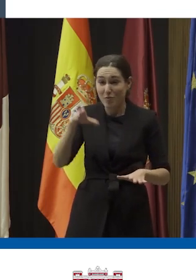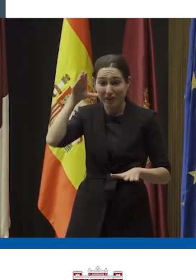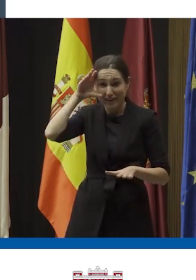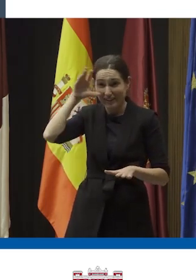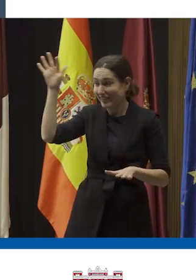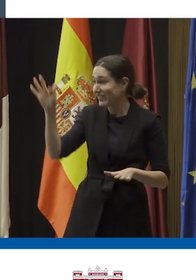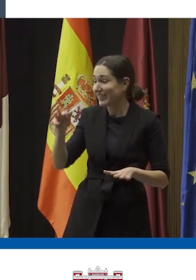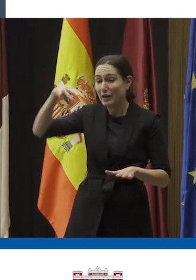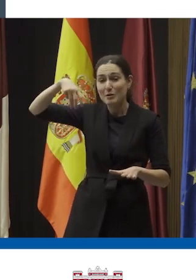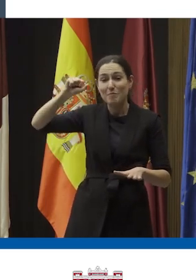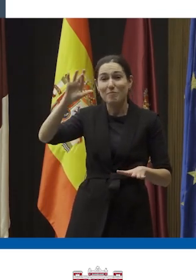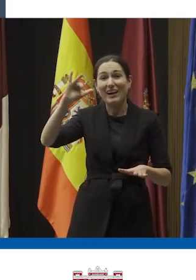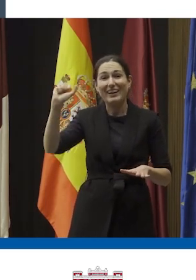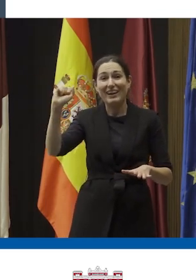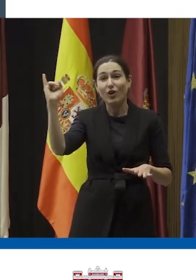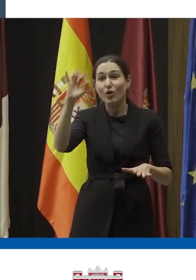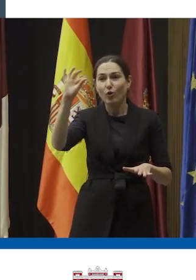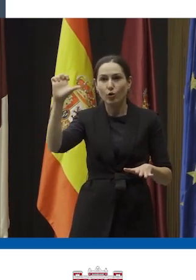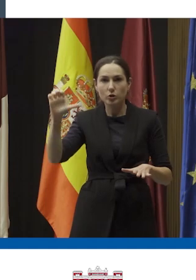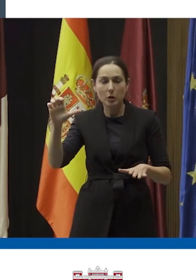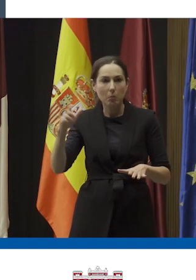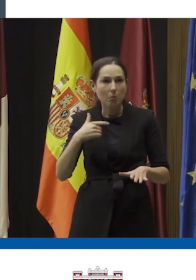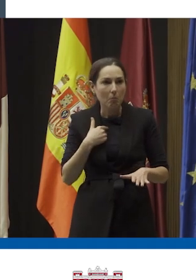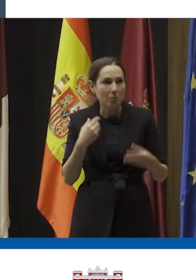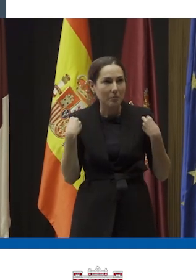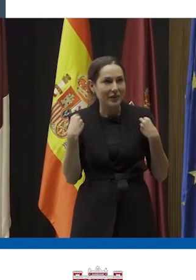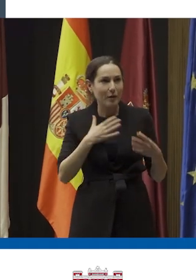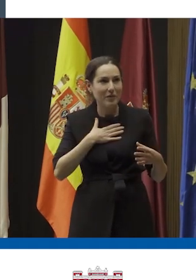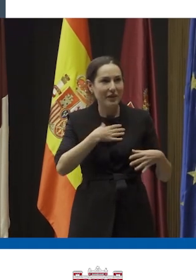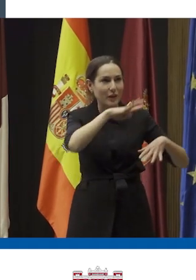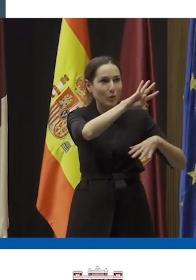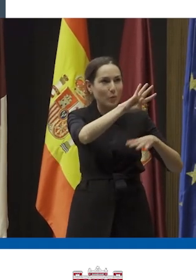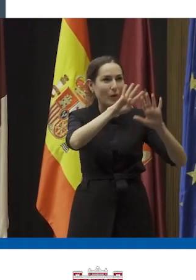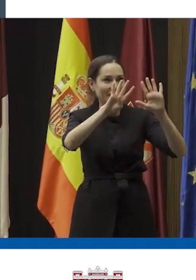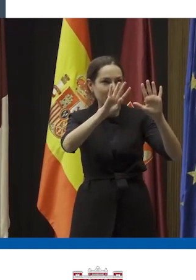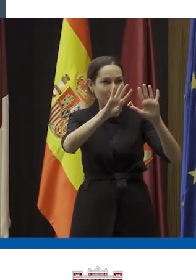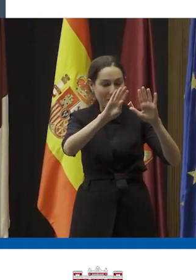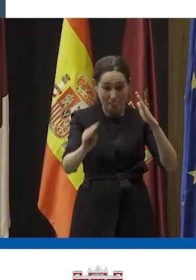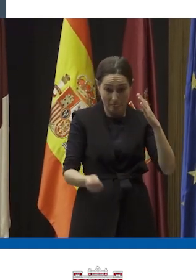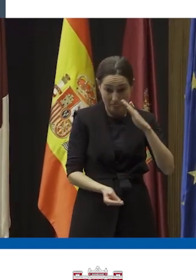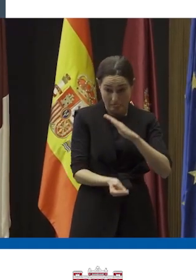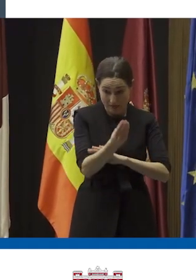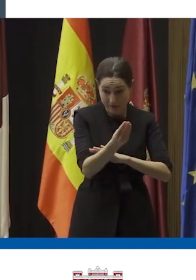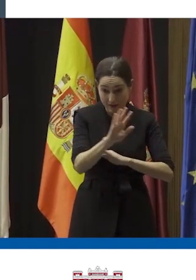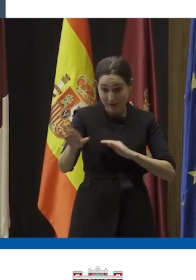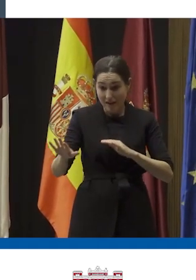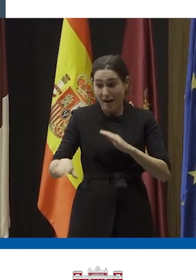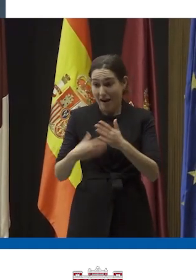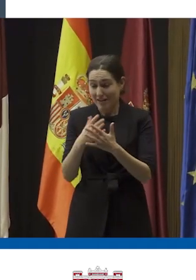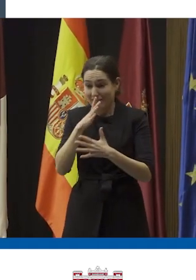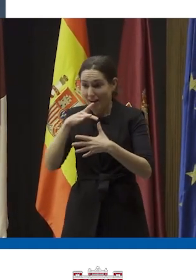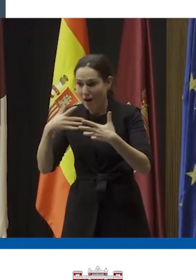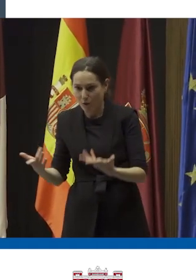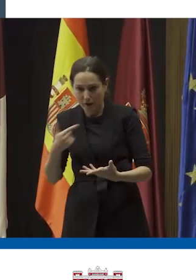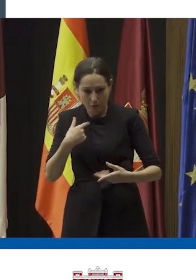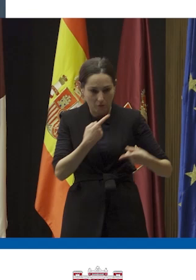José, algo que no es más que mi vida del 49 en que nací al presente. La verdad es que me ha dado tiempo a hacer muchas cosas, pero no por más